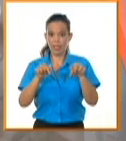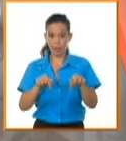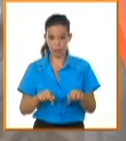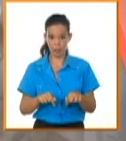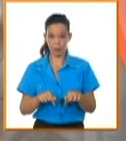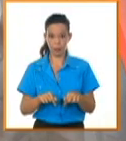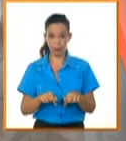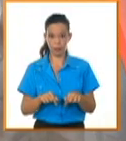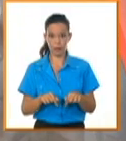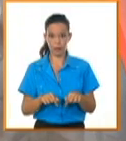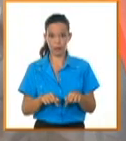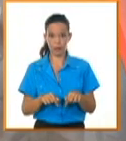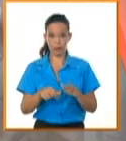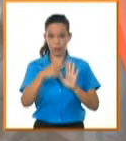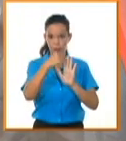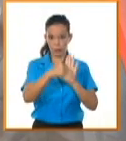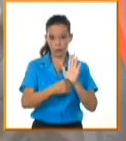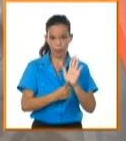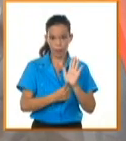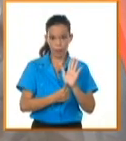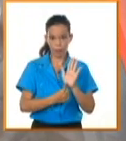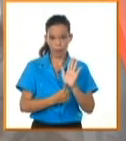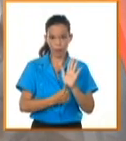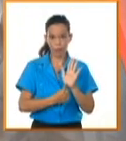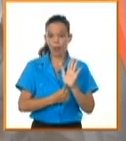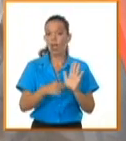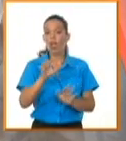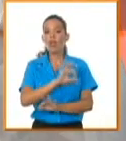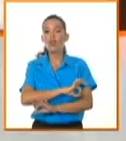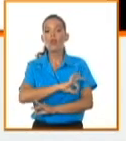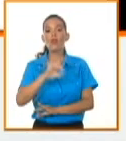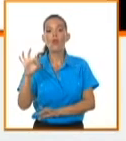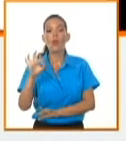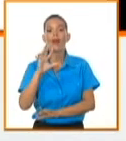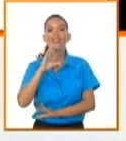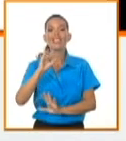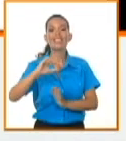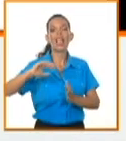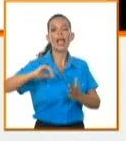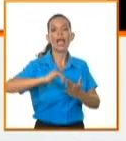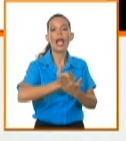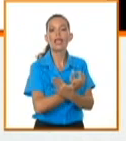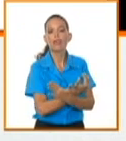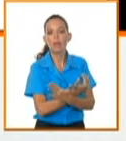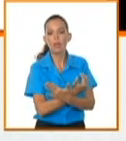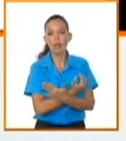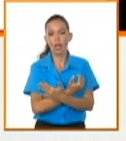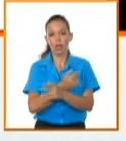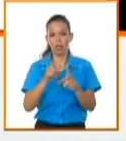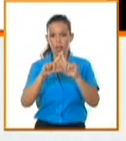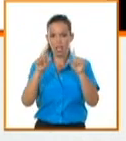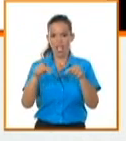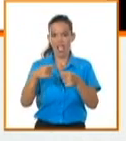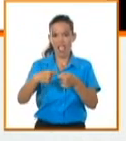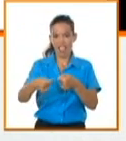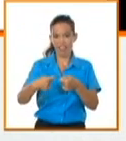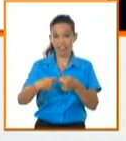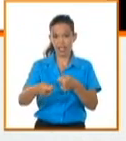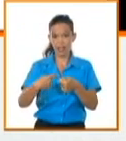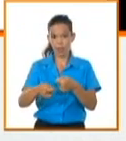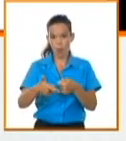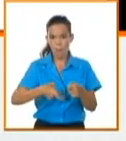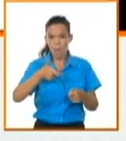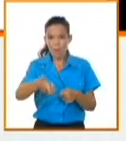disposición en ningún momento se elimina el uso del efectivo Sí yo creo que pensar en eso esa es la moneda nuestra